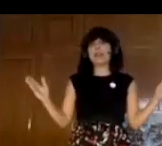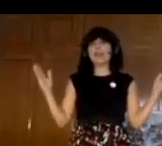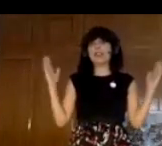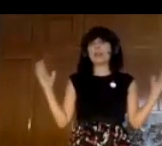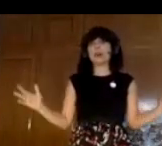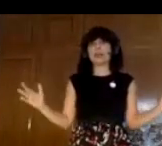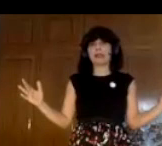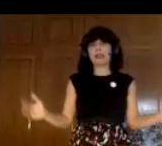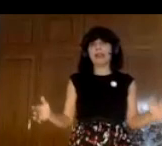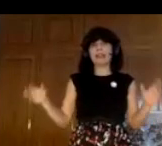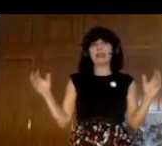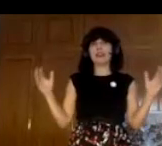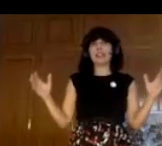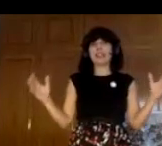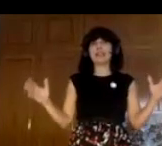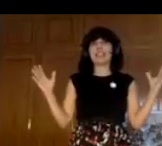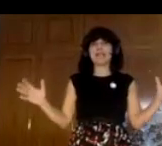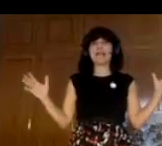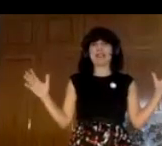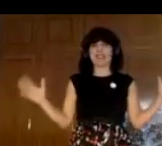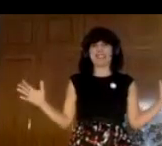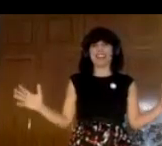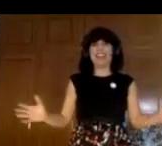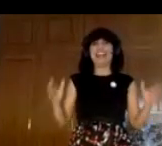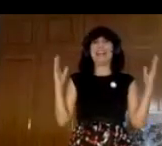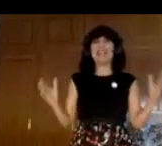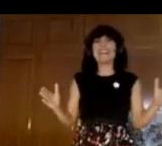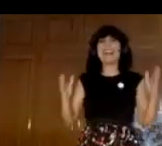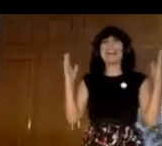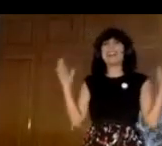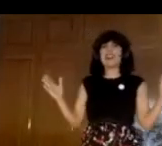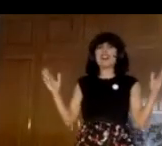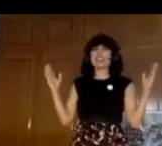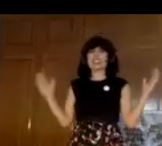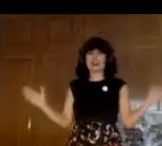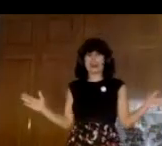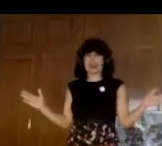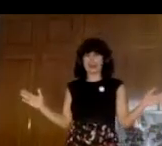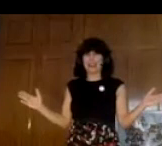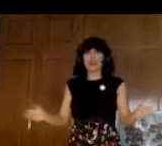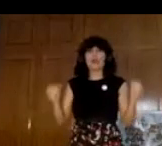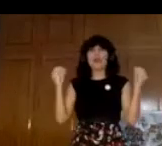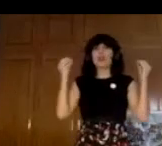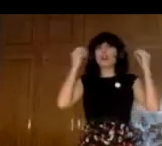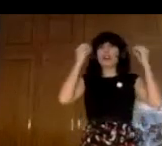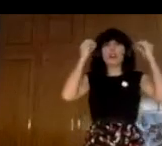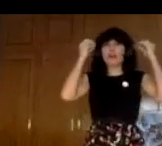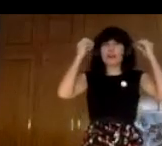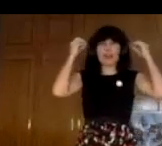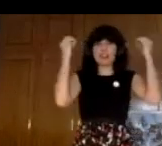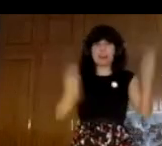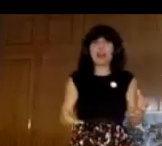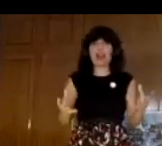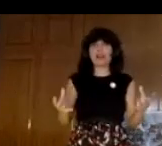no se comparte. Es una cosa que decimos siempre en Por Causa. La mierda no se comparte. Tú